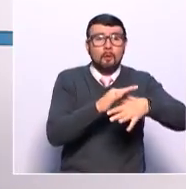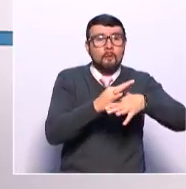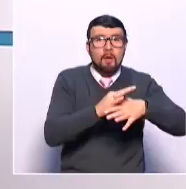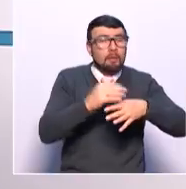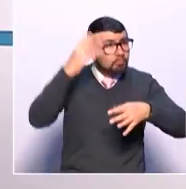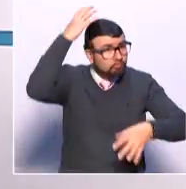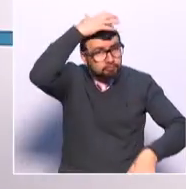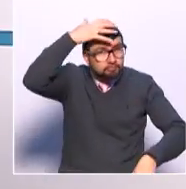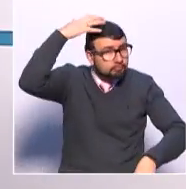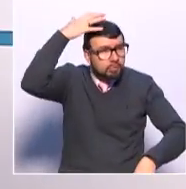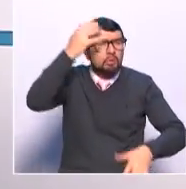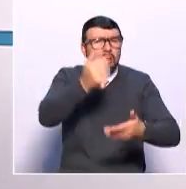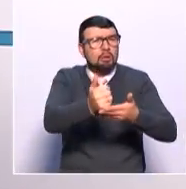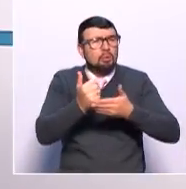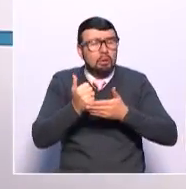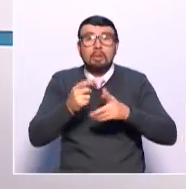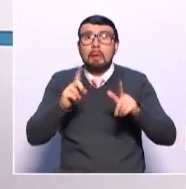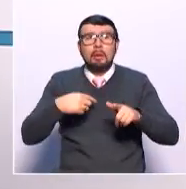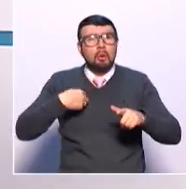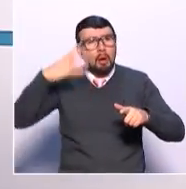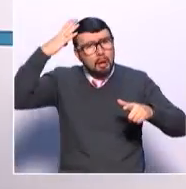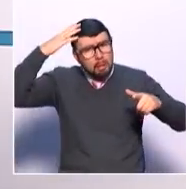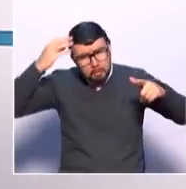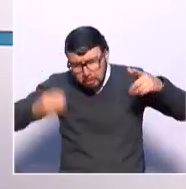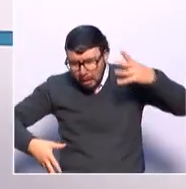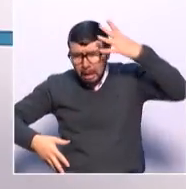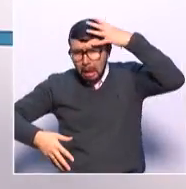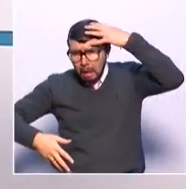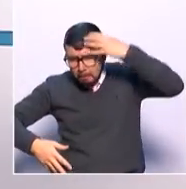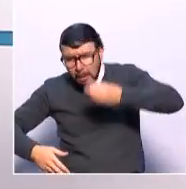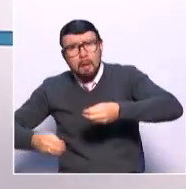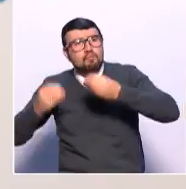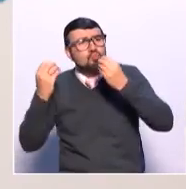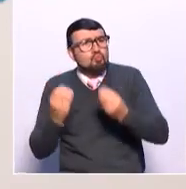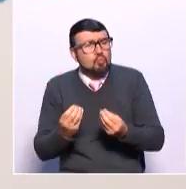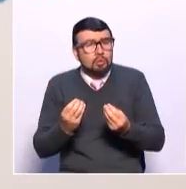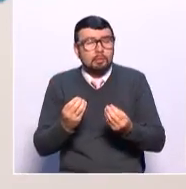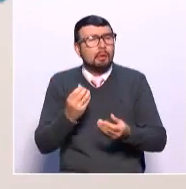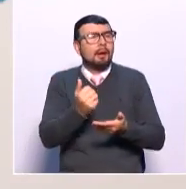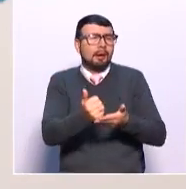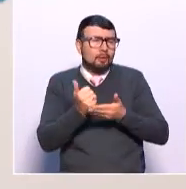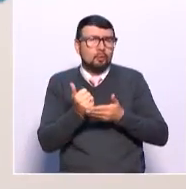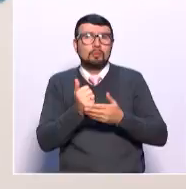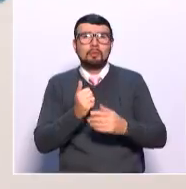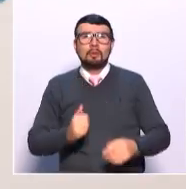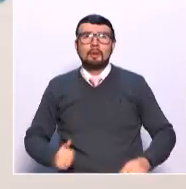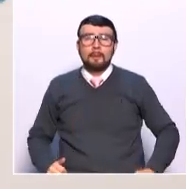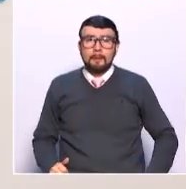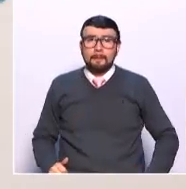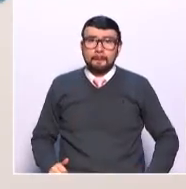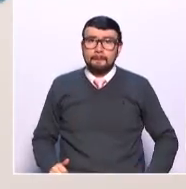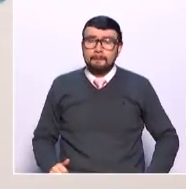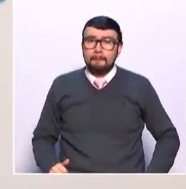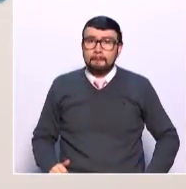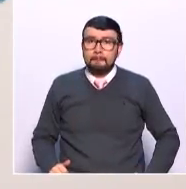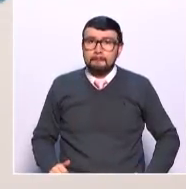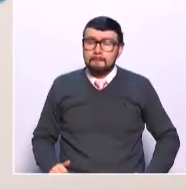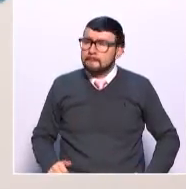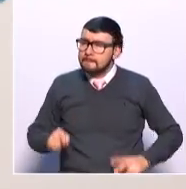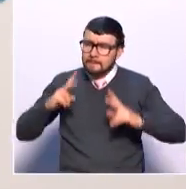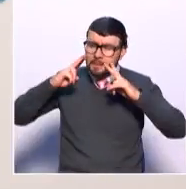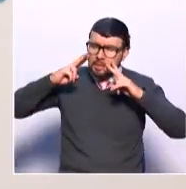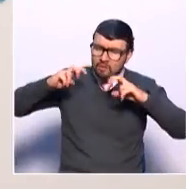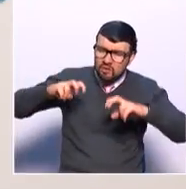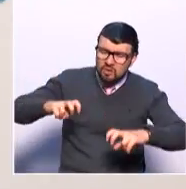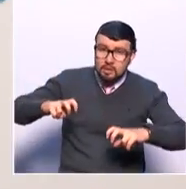ayudar se me cae mucho el cabello y le agradezco su respuesta una de las cosas que hay que estudiar en la resequedad del